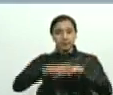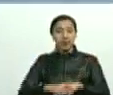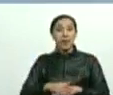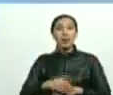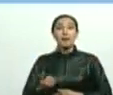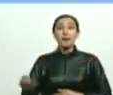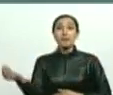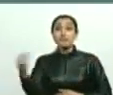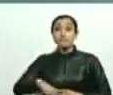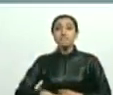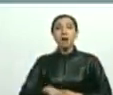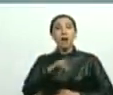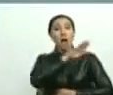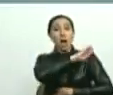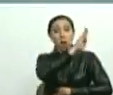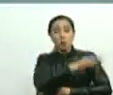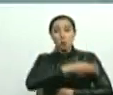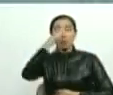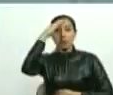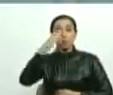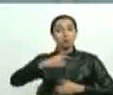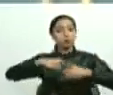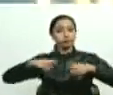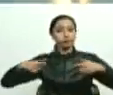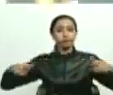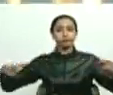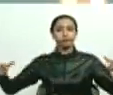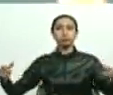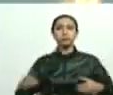el poder militar,